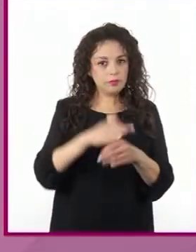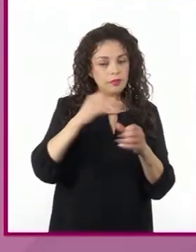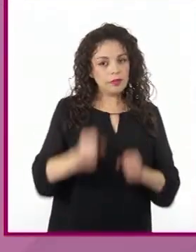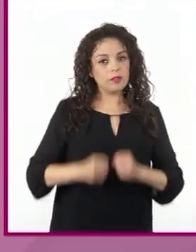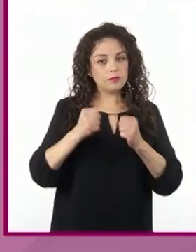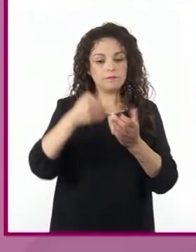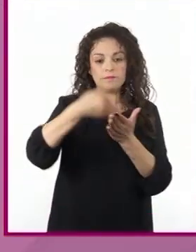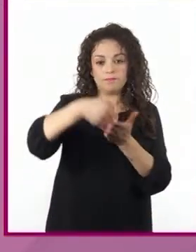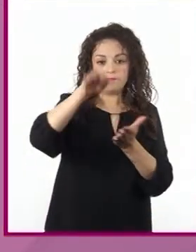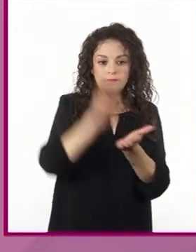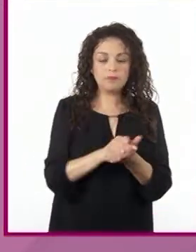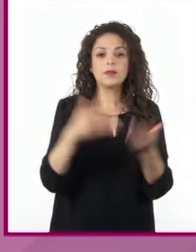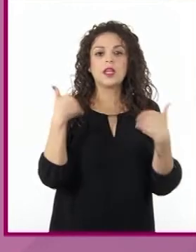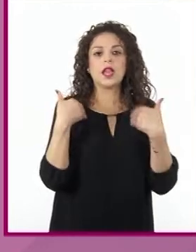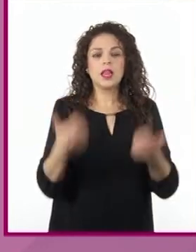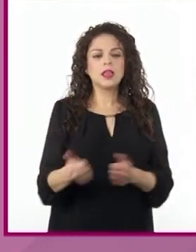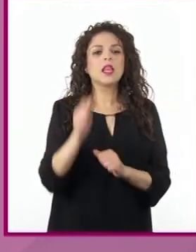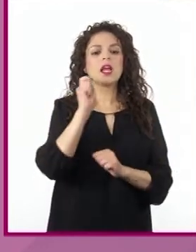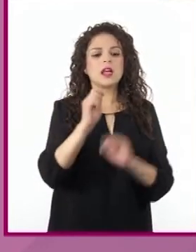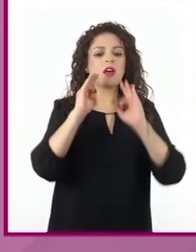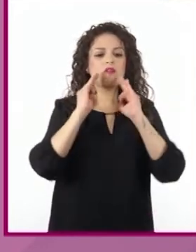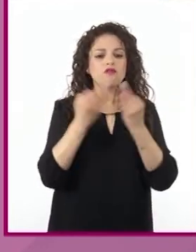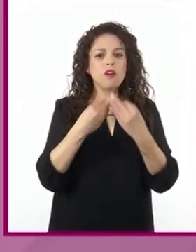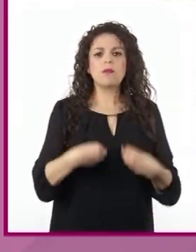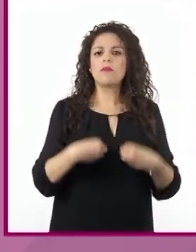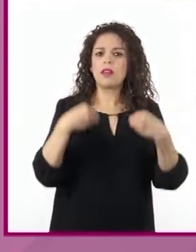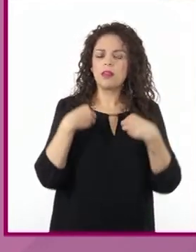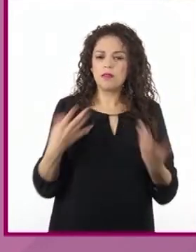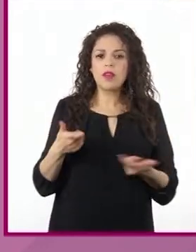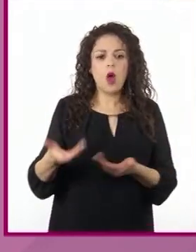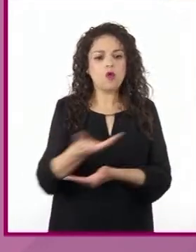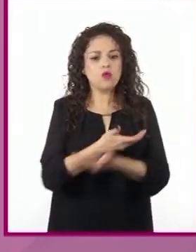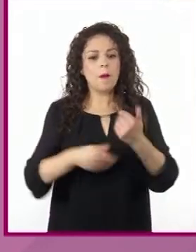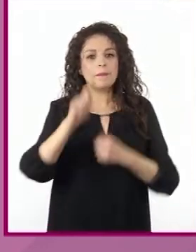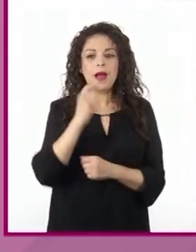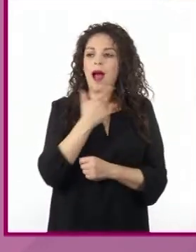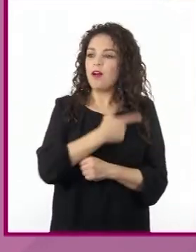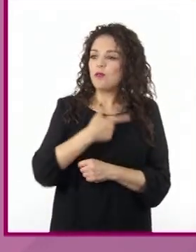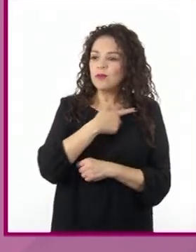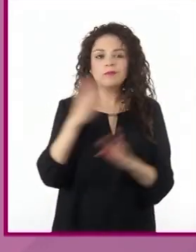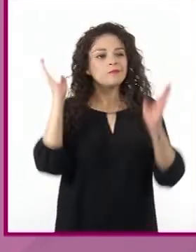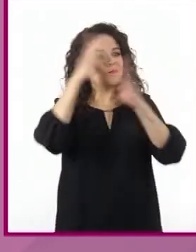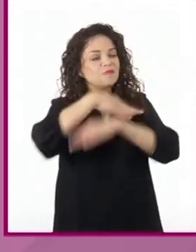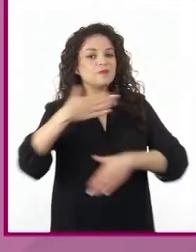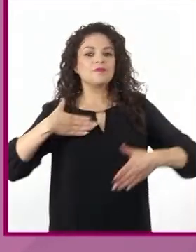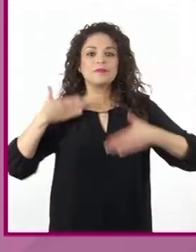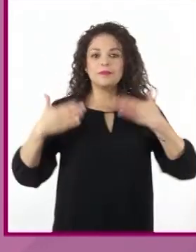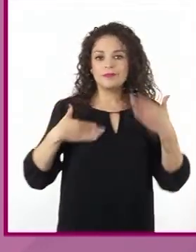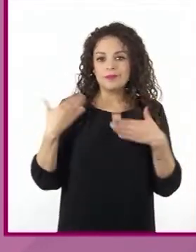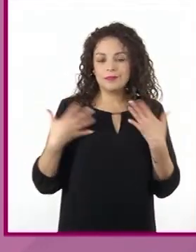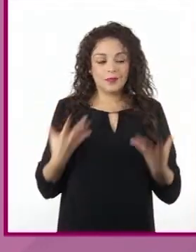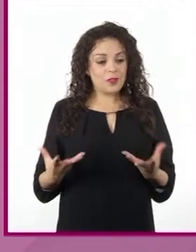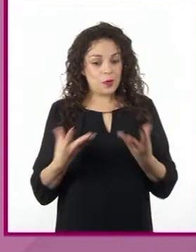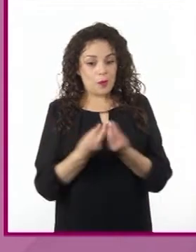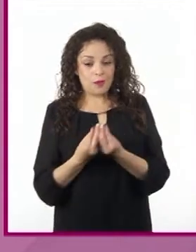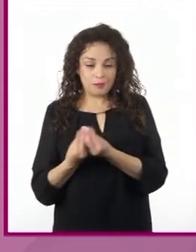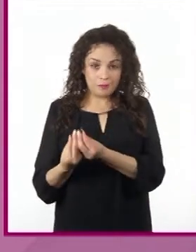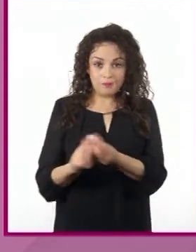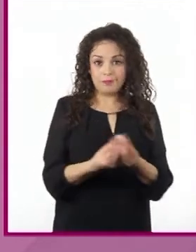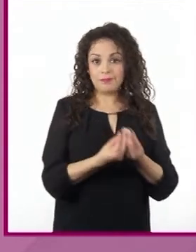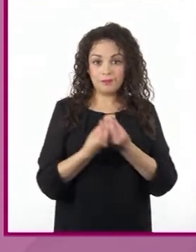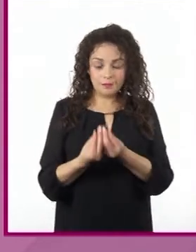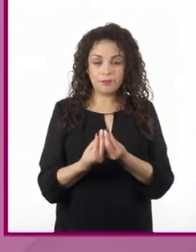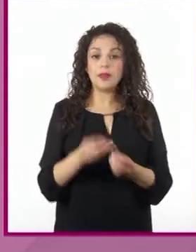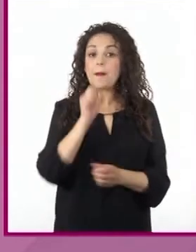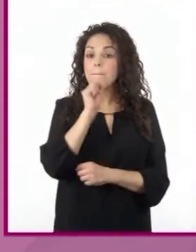mundo. Coinciden en gustos y pasatiempos y sienten afectos entre sí. Con las y los amigos también se crea